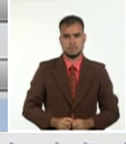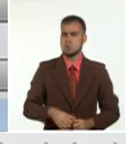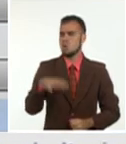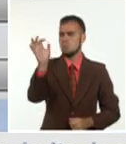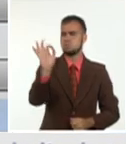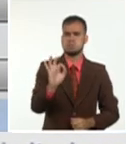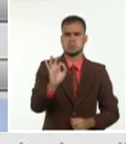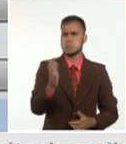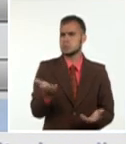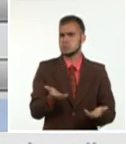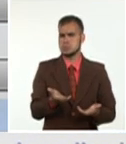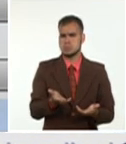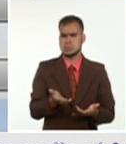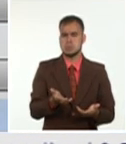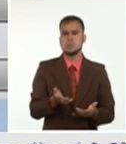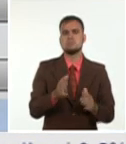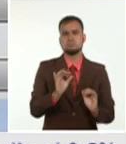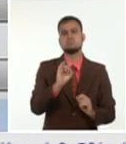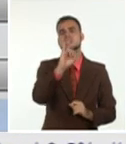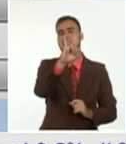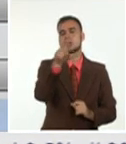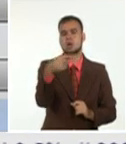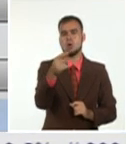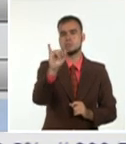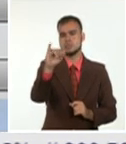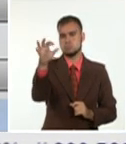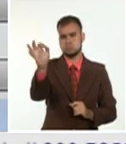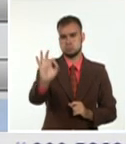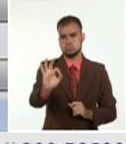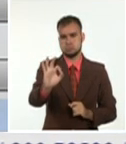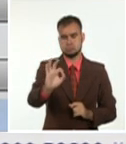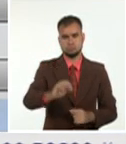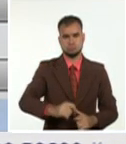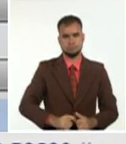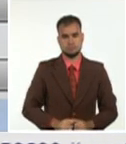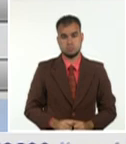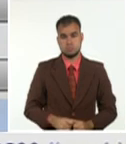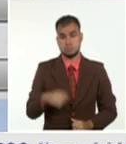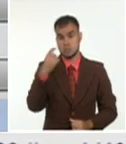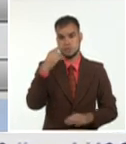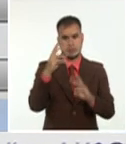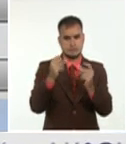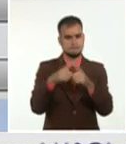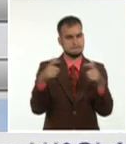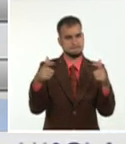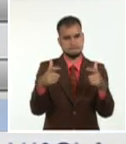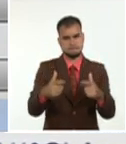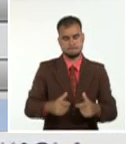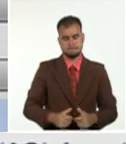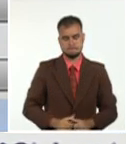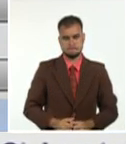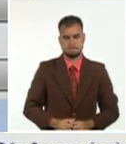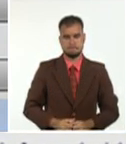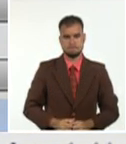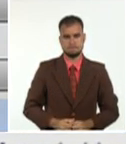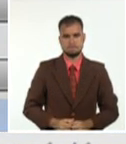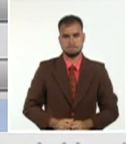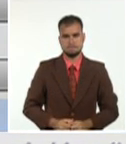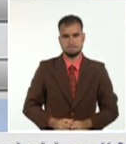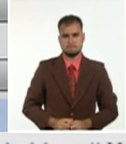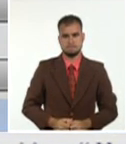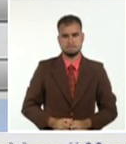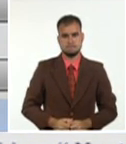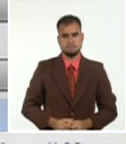analizadas del 6,6%, muy elevado también. Con este número de